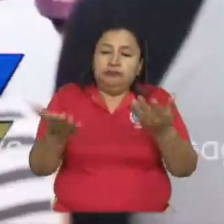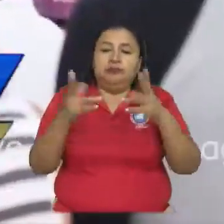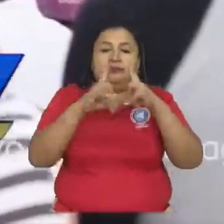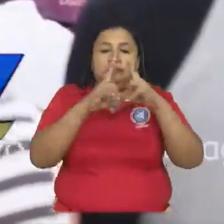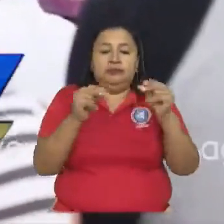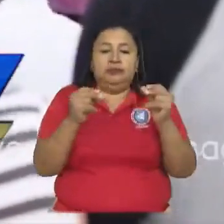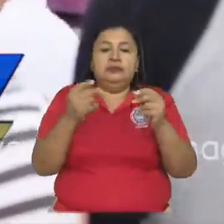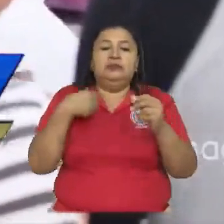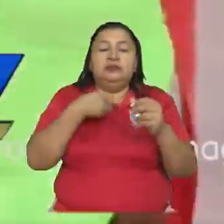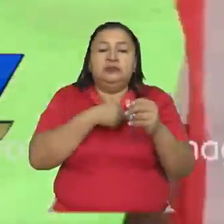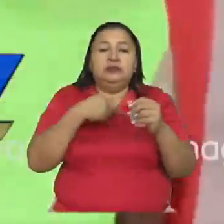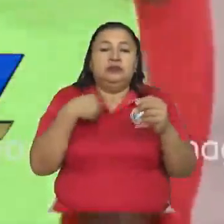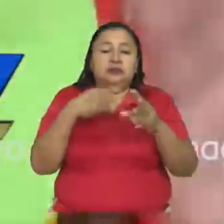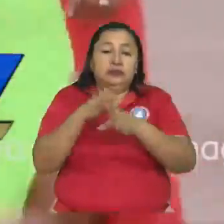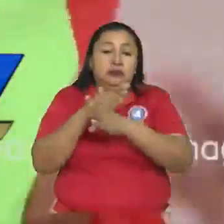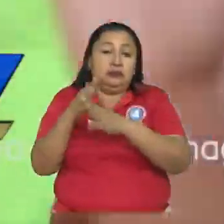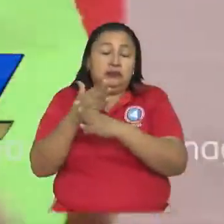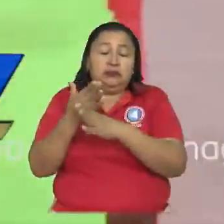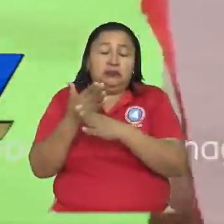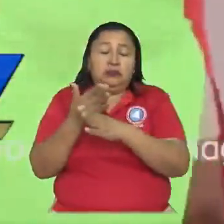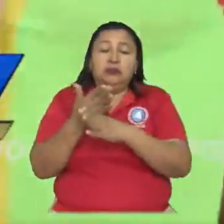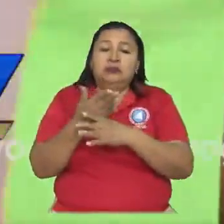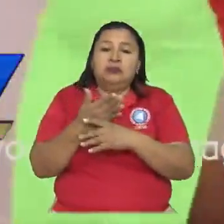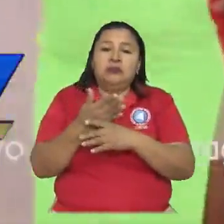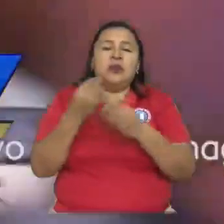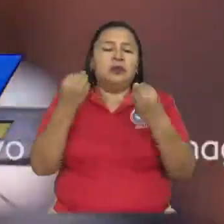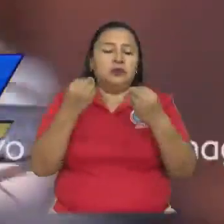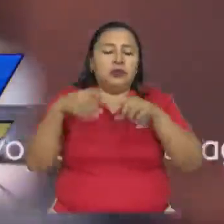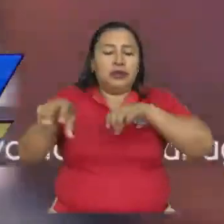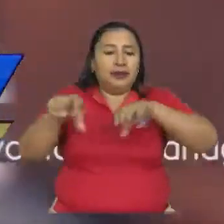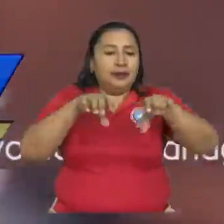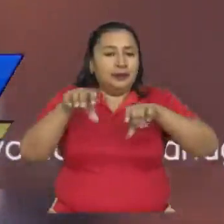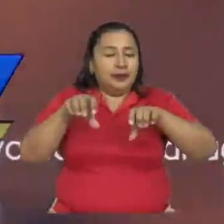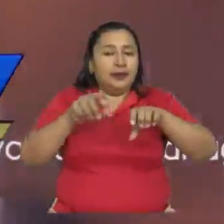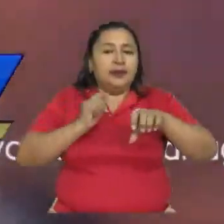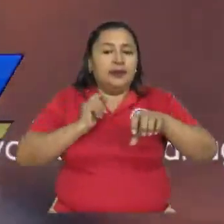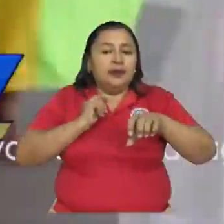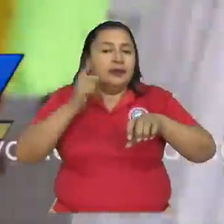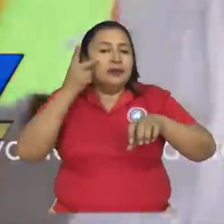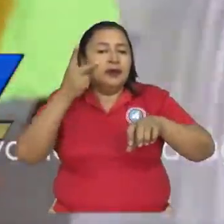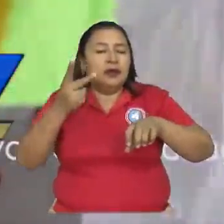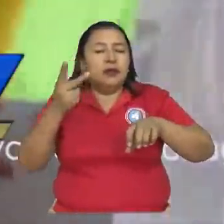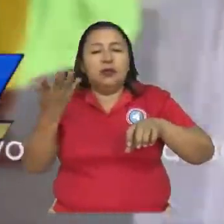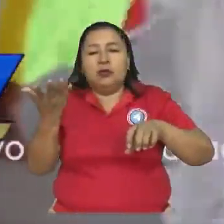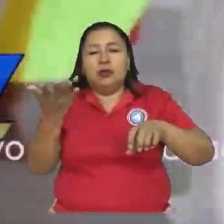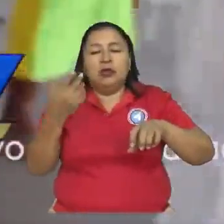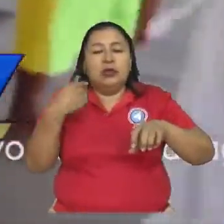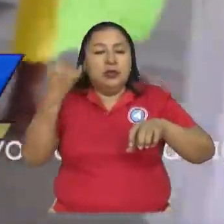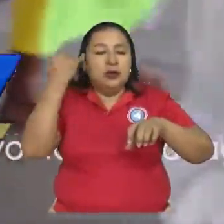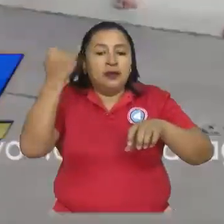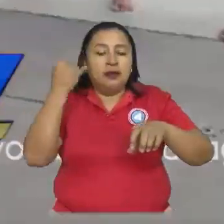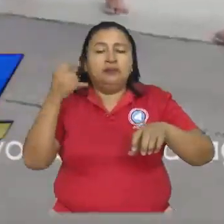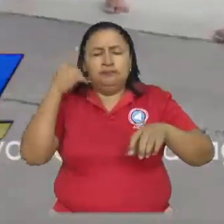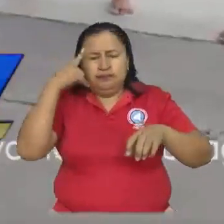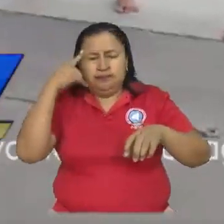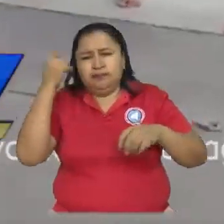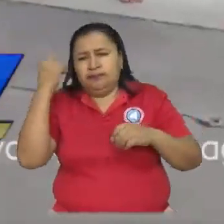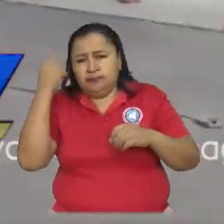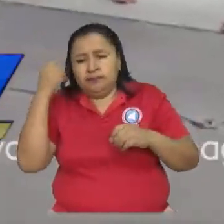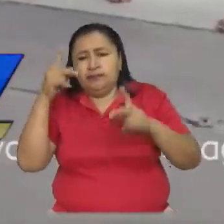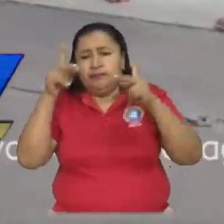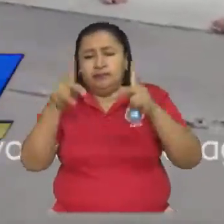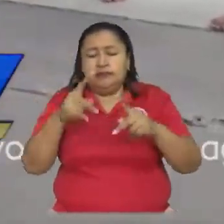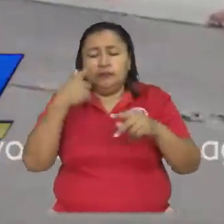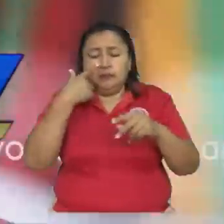Nicaragua. Estaremos realizando muchas acciones que tienen que ver con la creación de conciencia, que la gente conozca